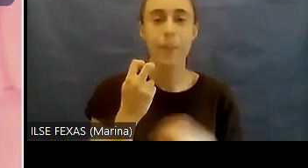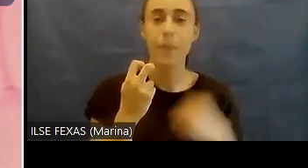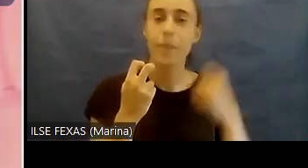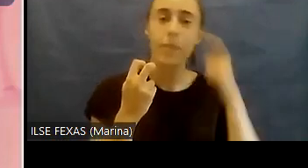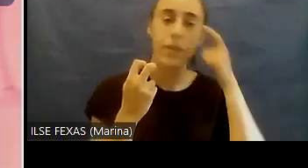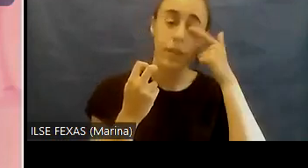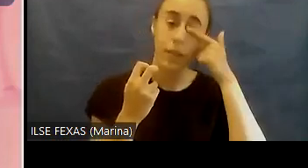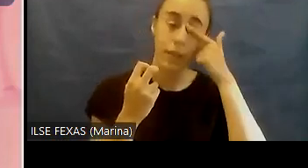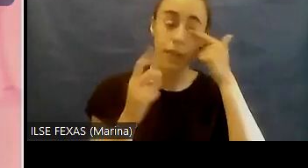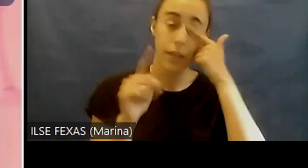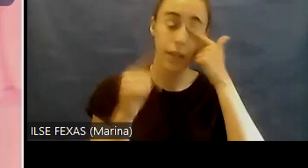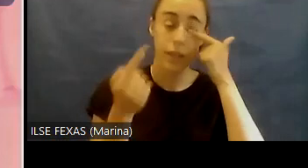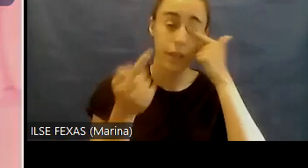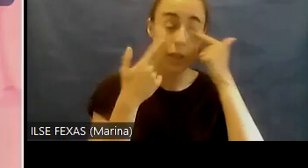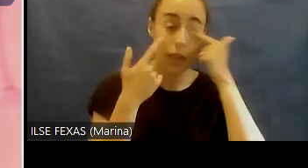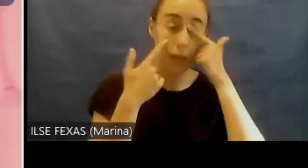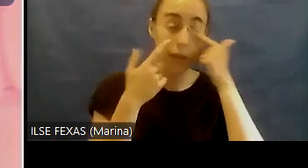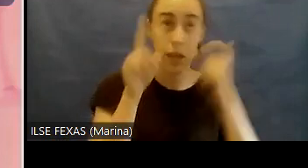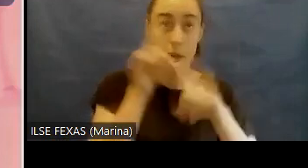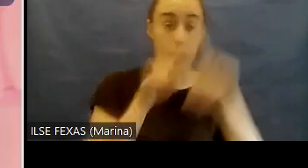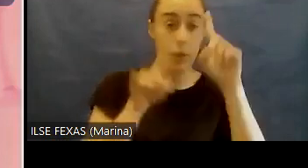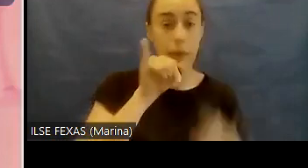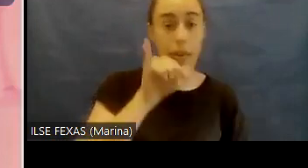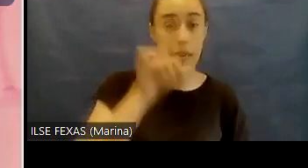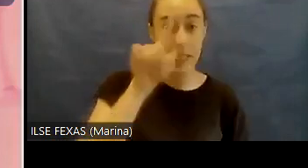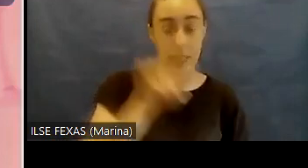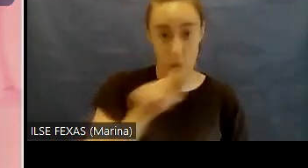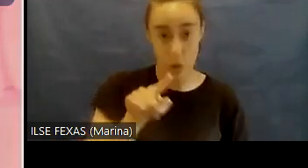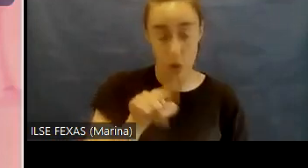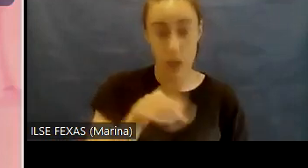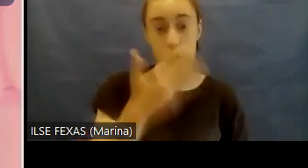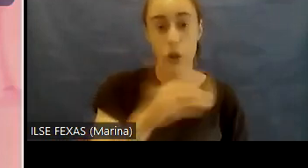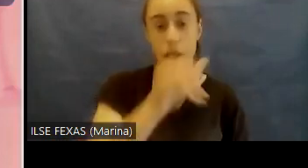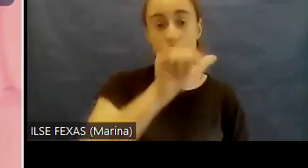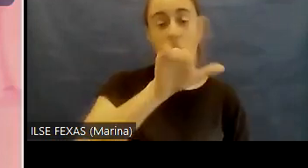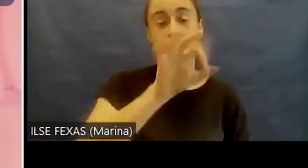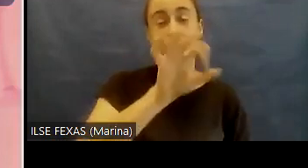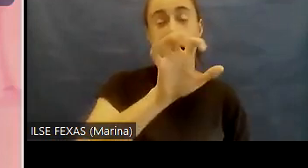si aparecían o no aparecían complicaciones a posteriori. Y se vio que el gel de aloe vera previene